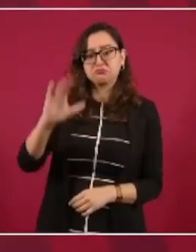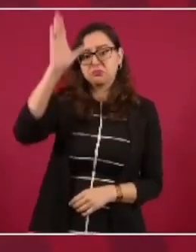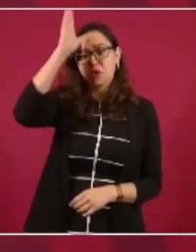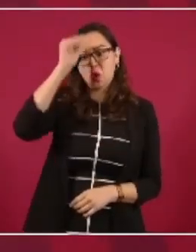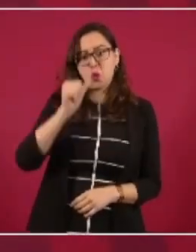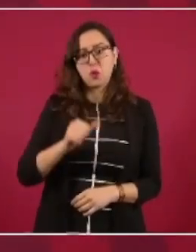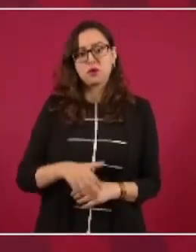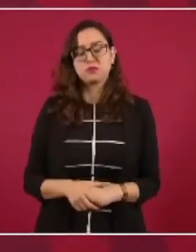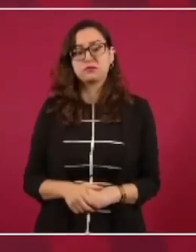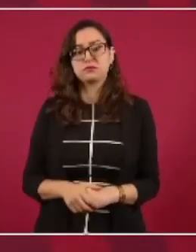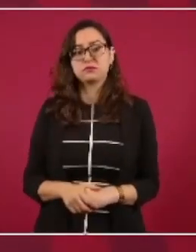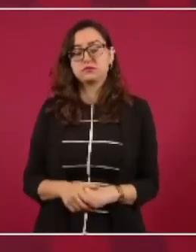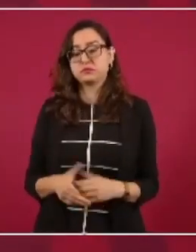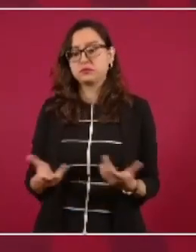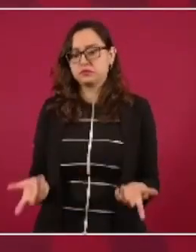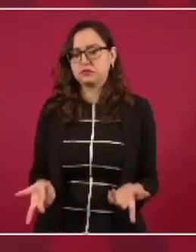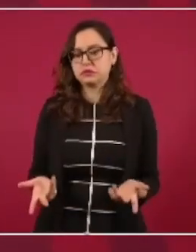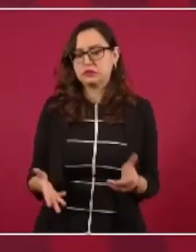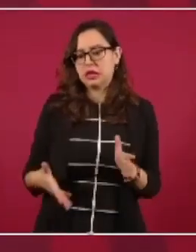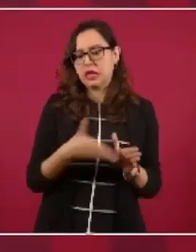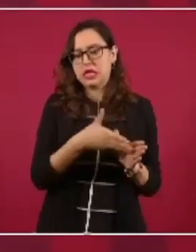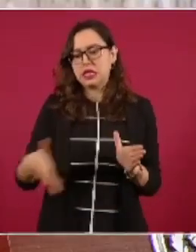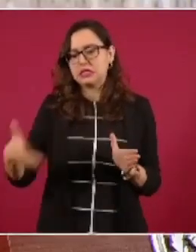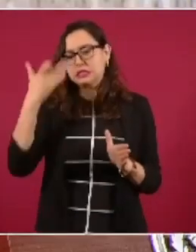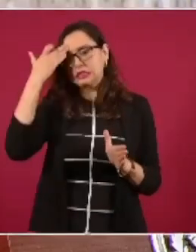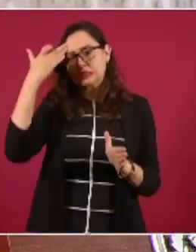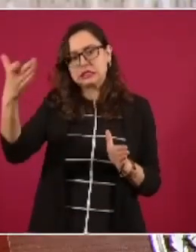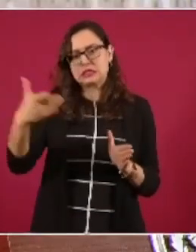cuando menos se amplíe el plazo,